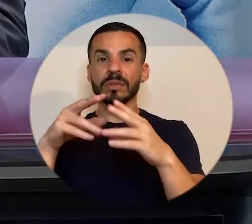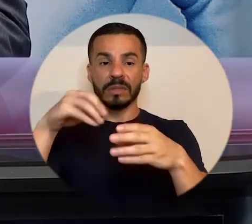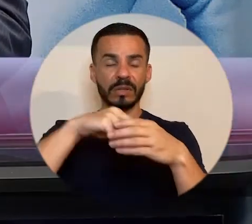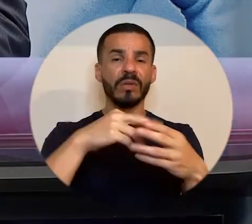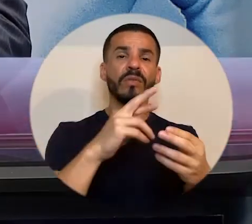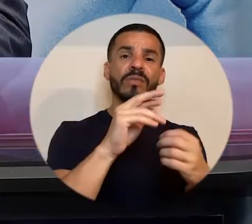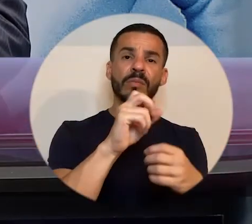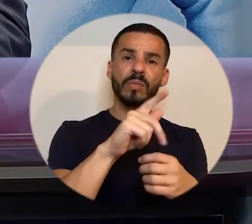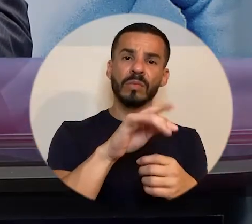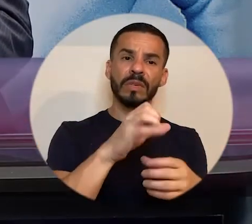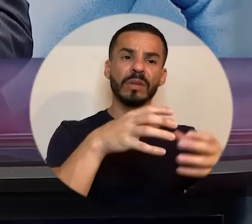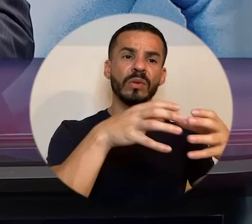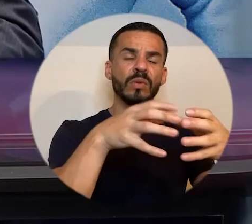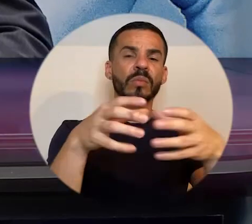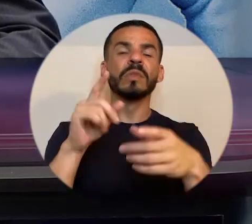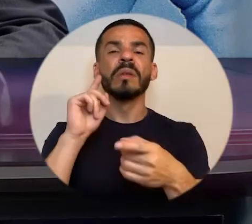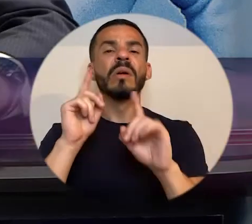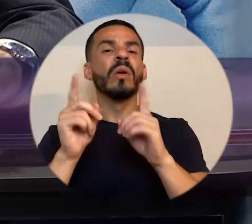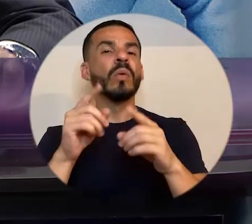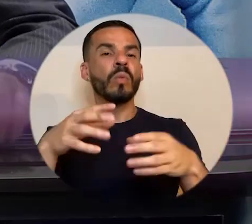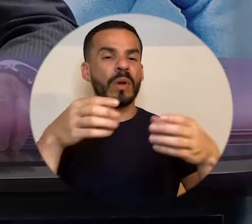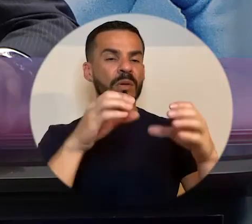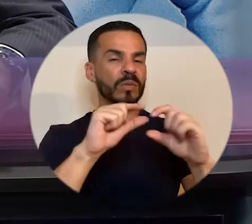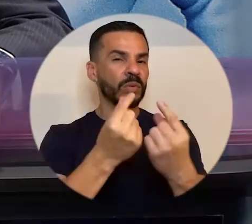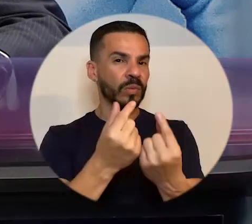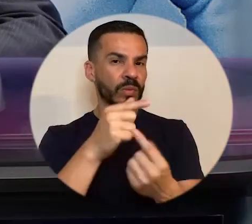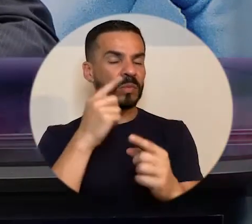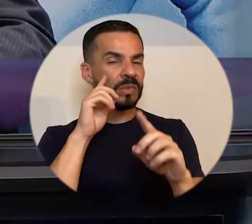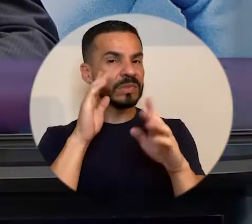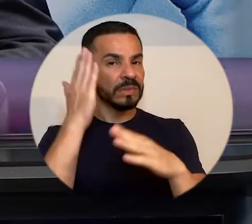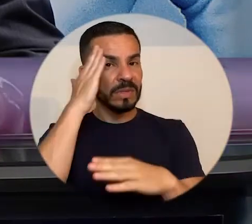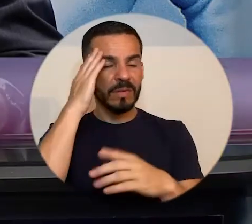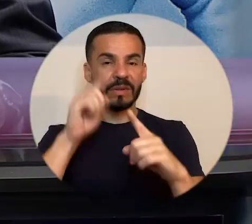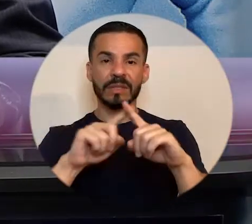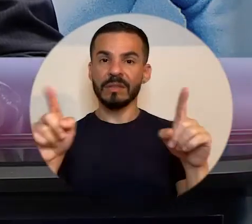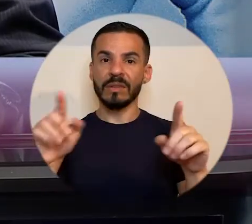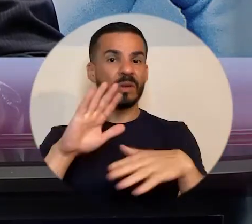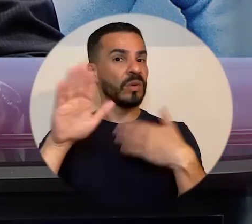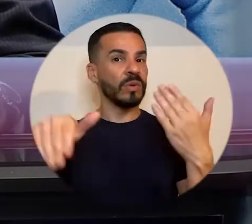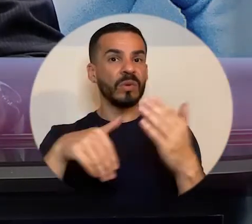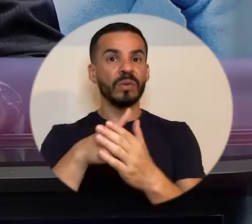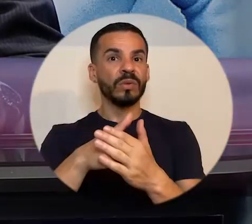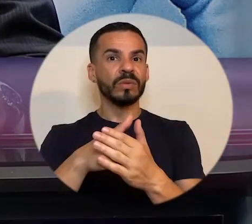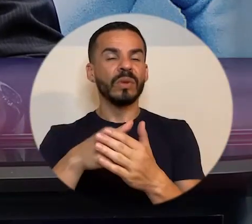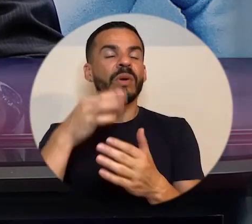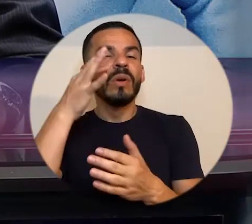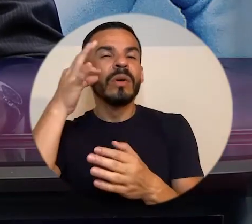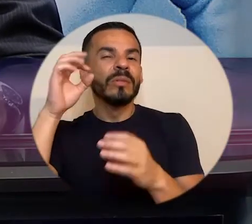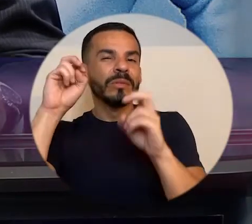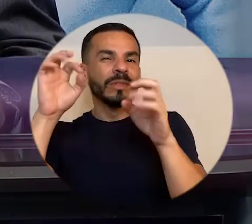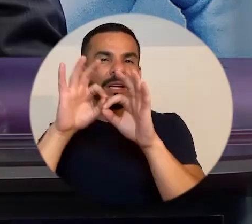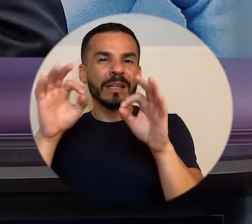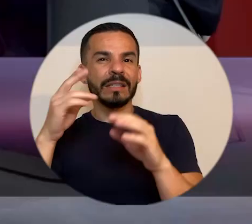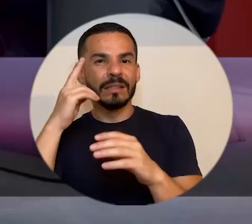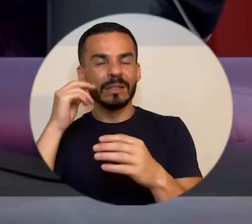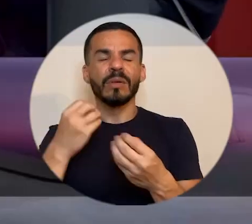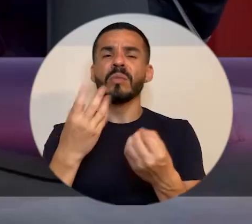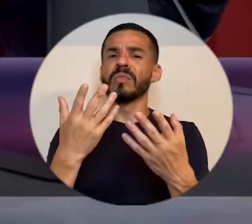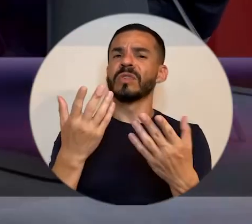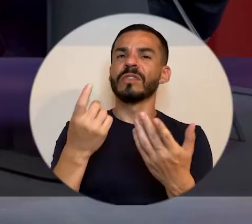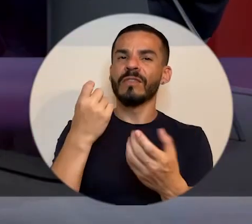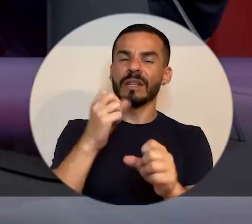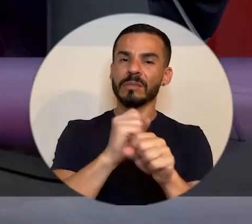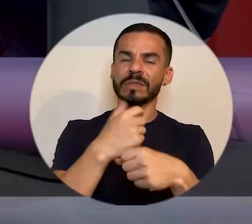de los republicanos también hay que saber en qué bandos. Hay que saber diferenciar. No todos los gatos son negros en este caso. Sí, mucho por